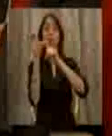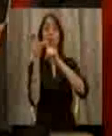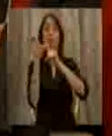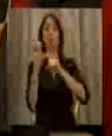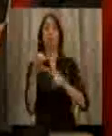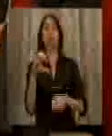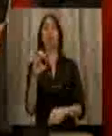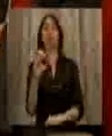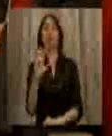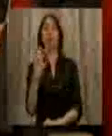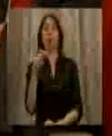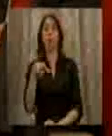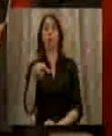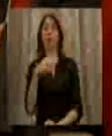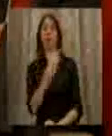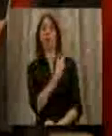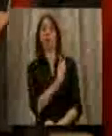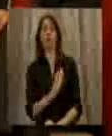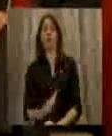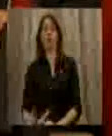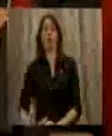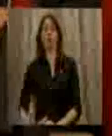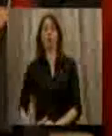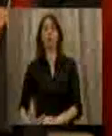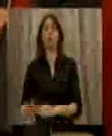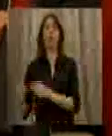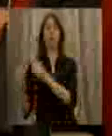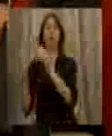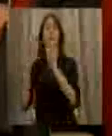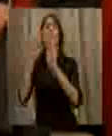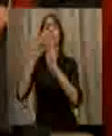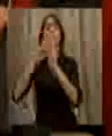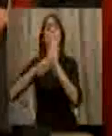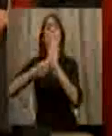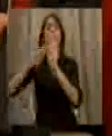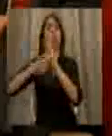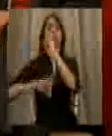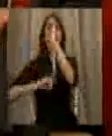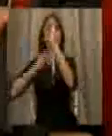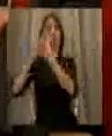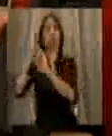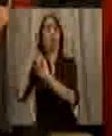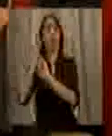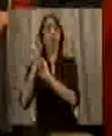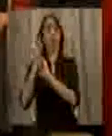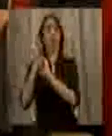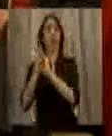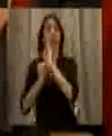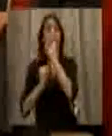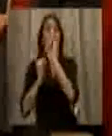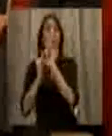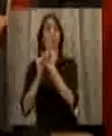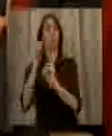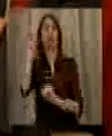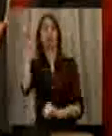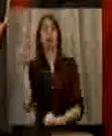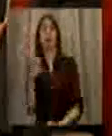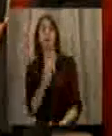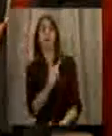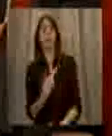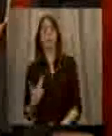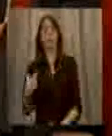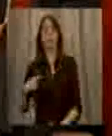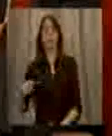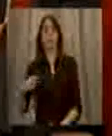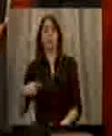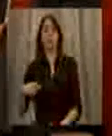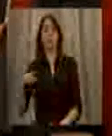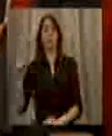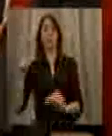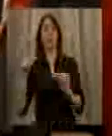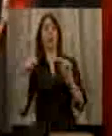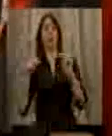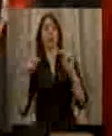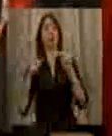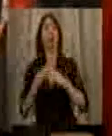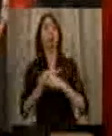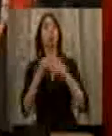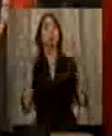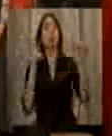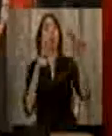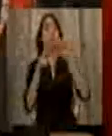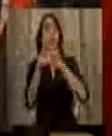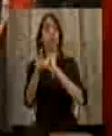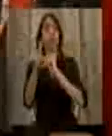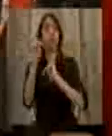el Open Government Partnership, que es un proyecto internacional lanzado por el presidente de Estados Unidos, en donde